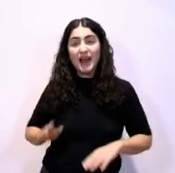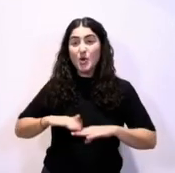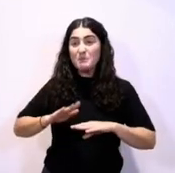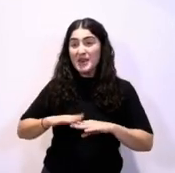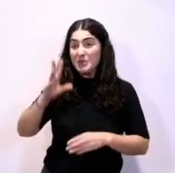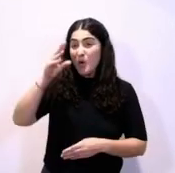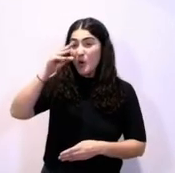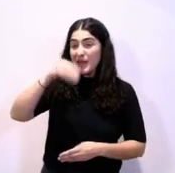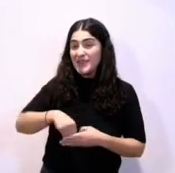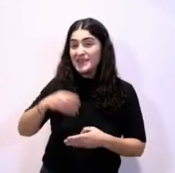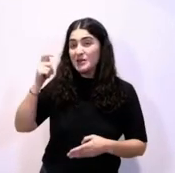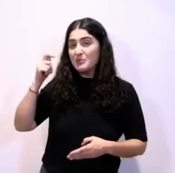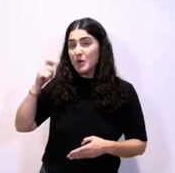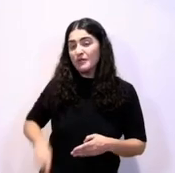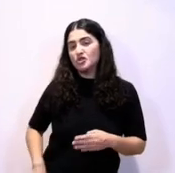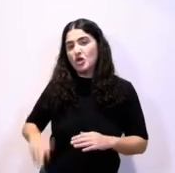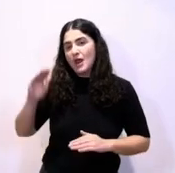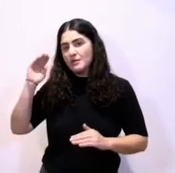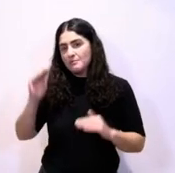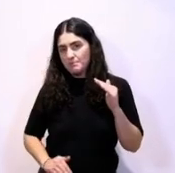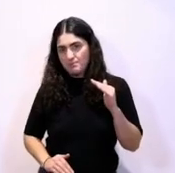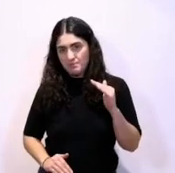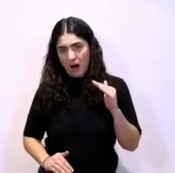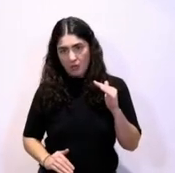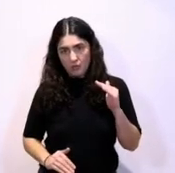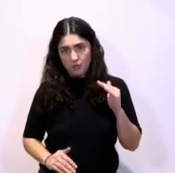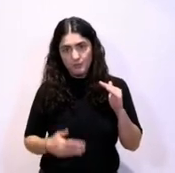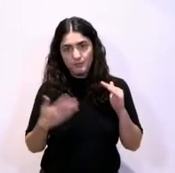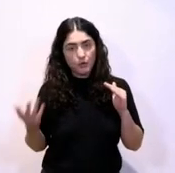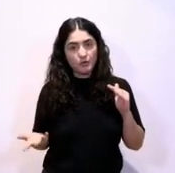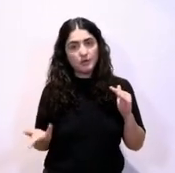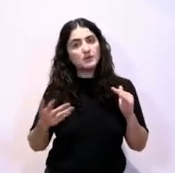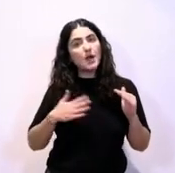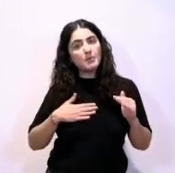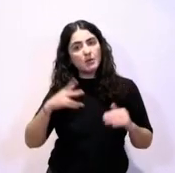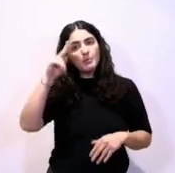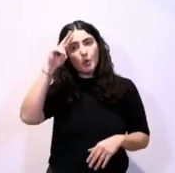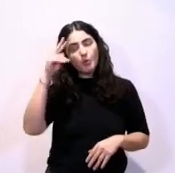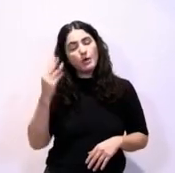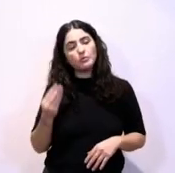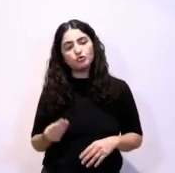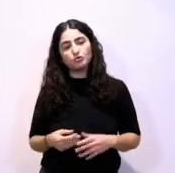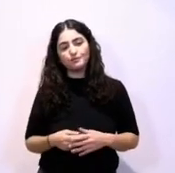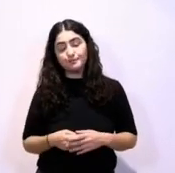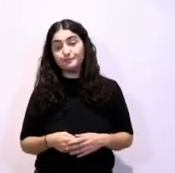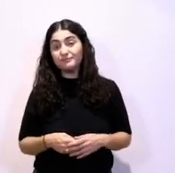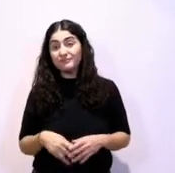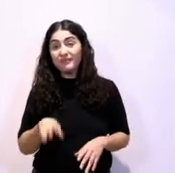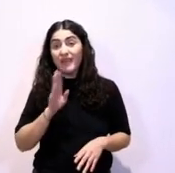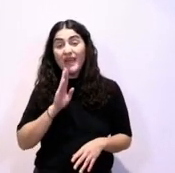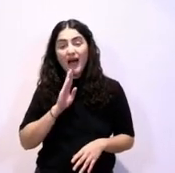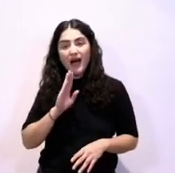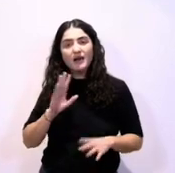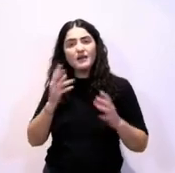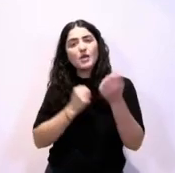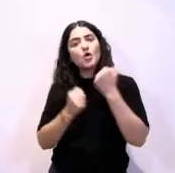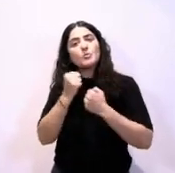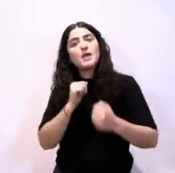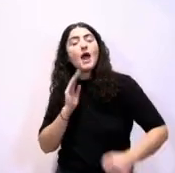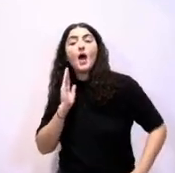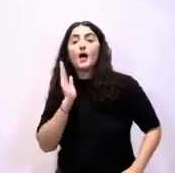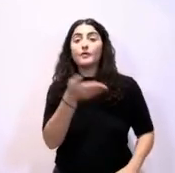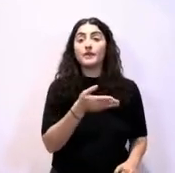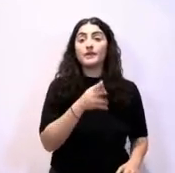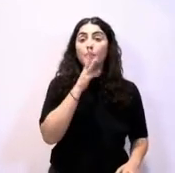León, ¿le preocupa? A mí me preocupa mucho. Y eso incide también sobre la economía. Porque cuando los